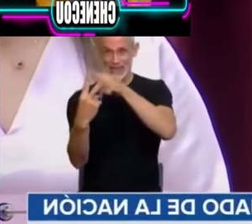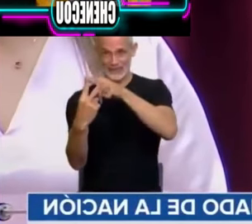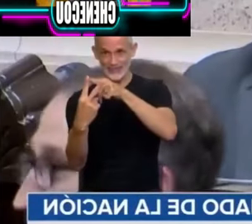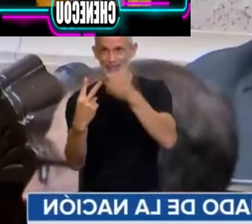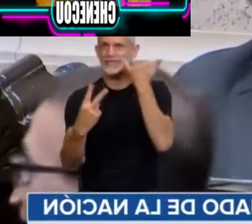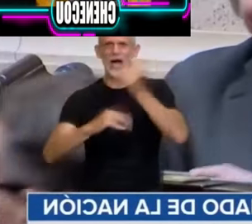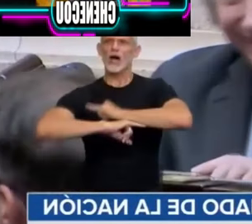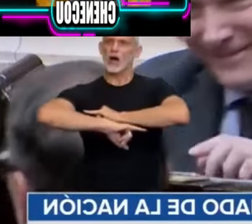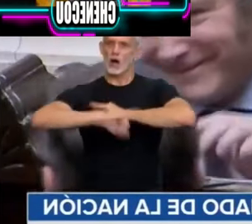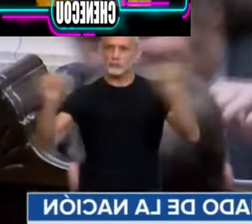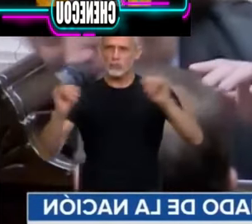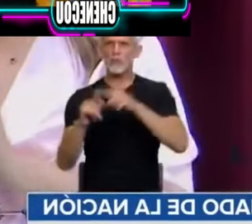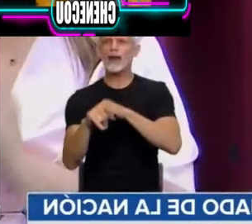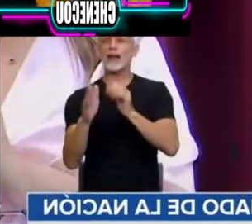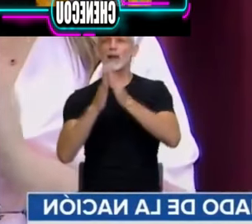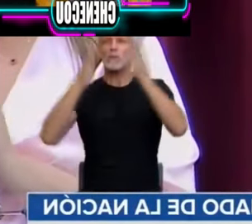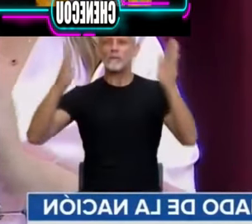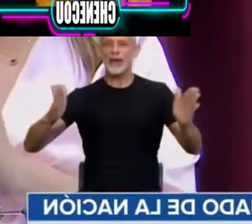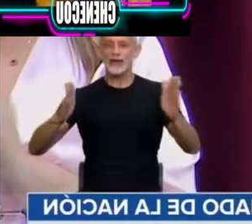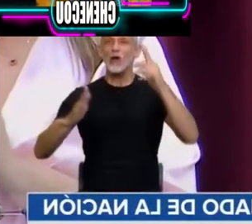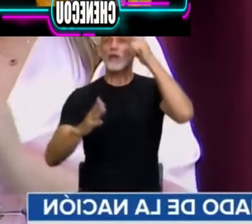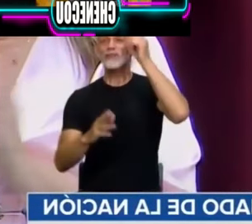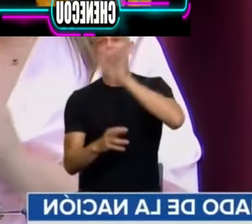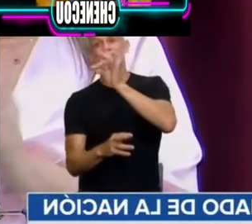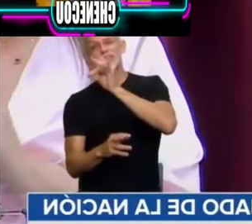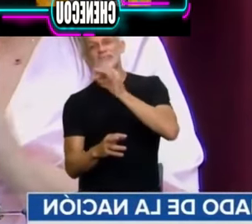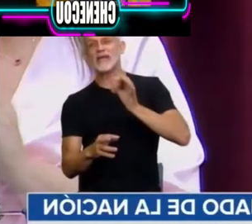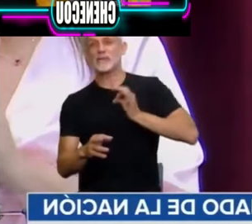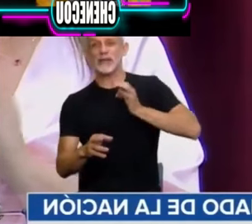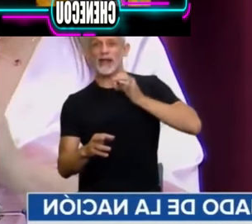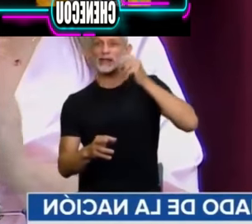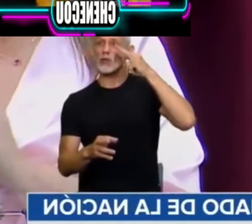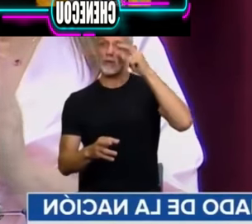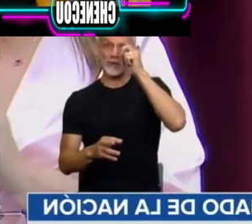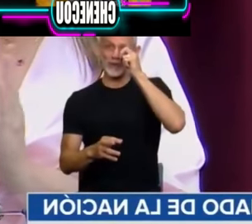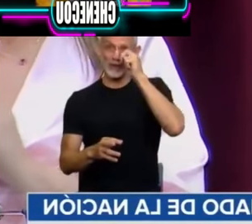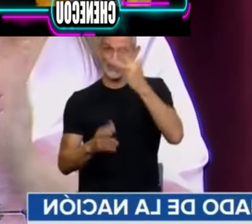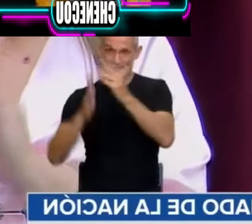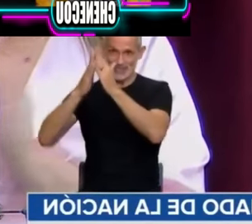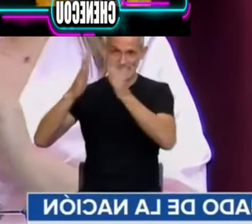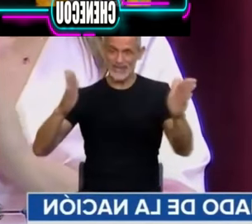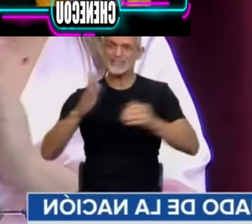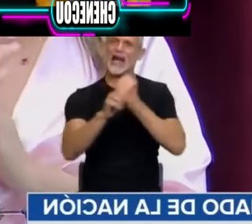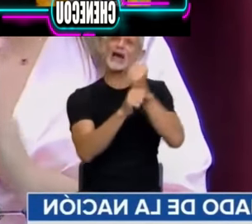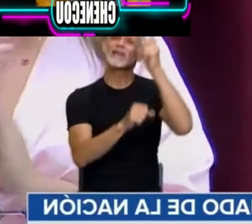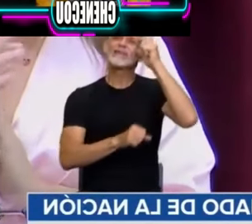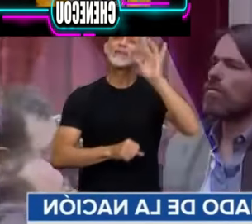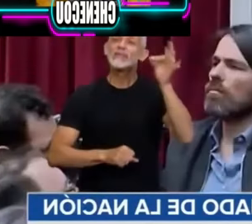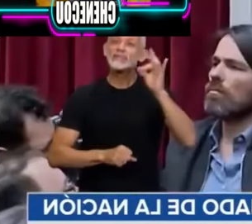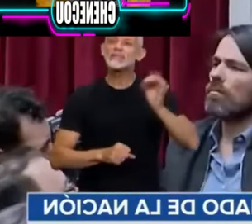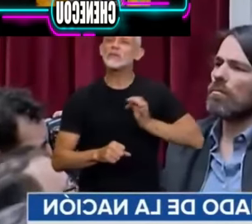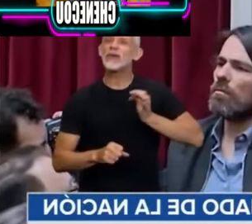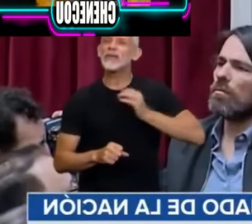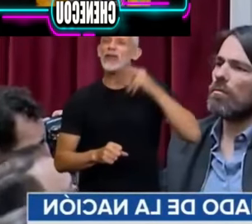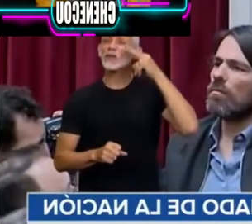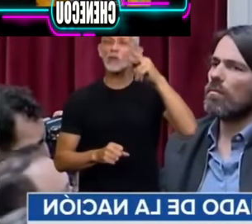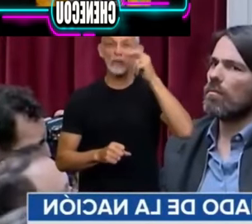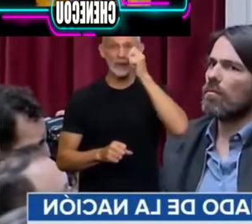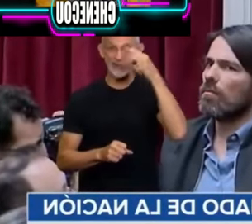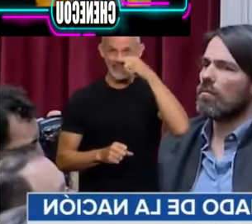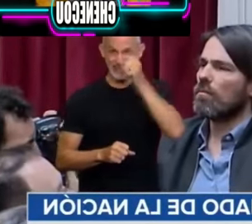Argentina para el periodo 10 de diciembre del año 2023 al 10 de diciembre del